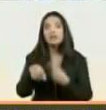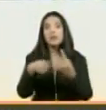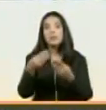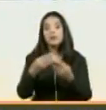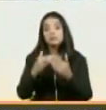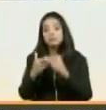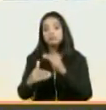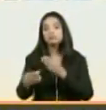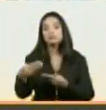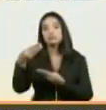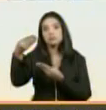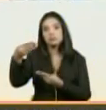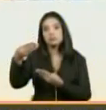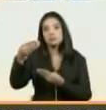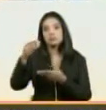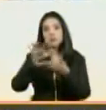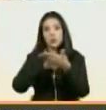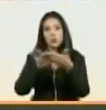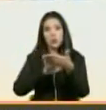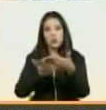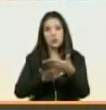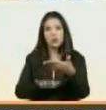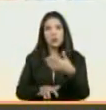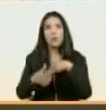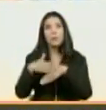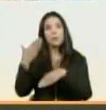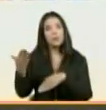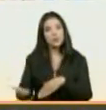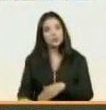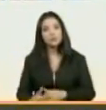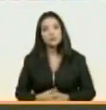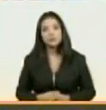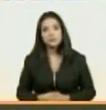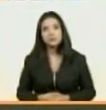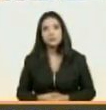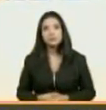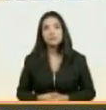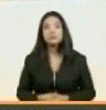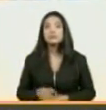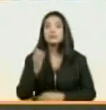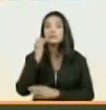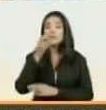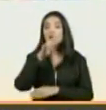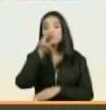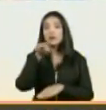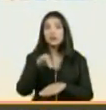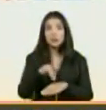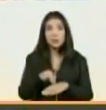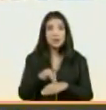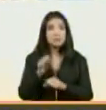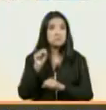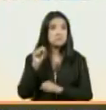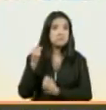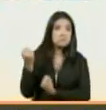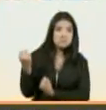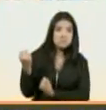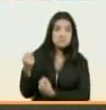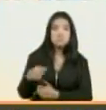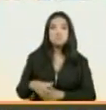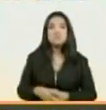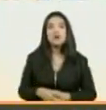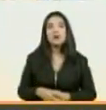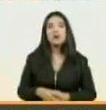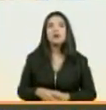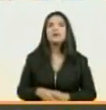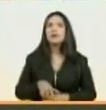comunicación, ya que en virtud de que la Asamblea Nacional se encuentra en desacato y a tenor de lo